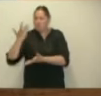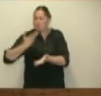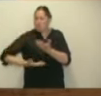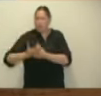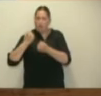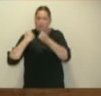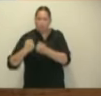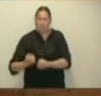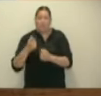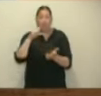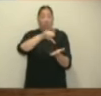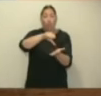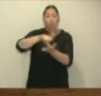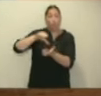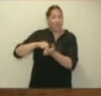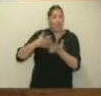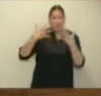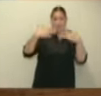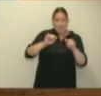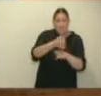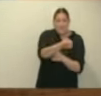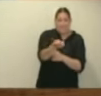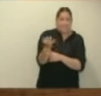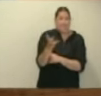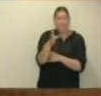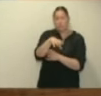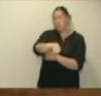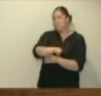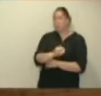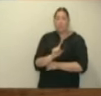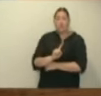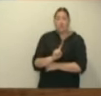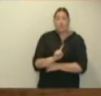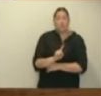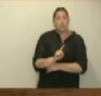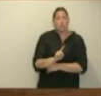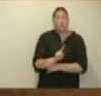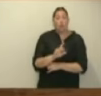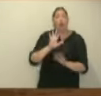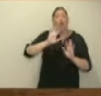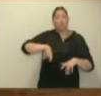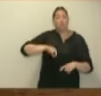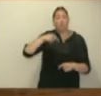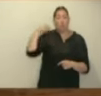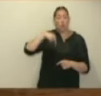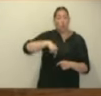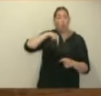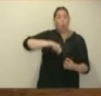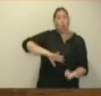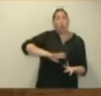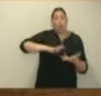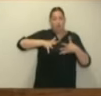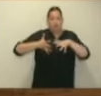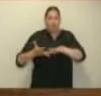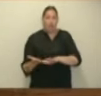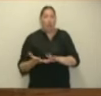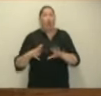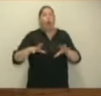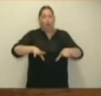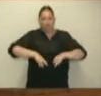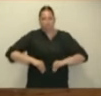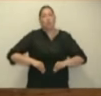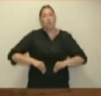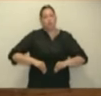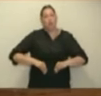ningún ciudadano, que esa práctica unanimidad política no se pudiese traducir hoy en una toma en consideración favorable de